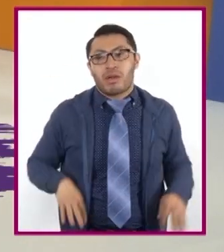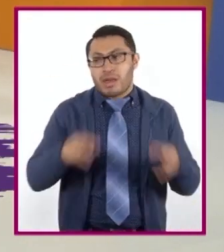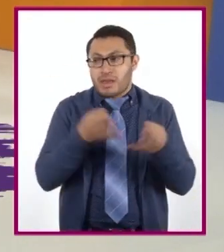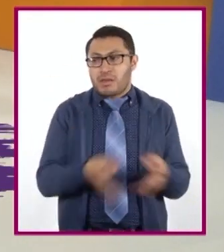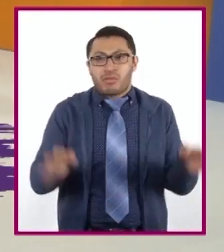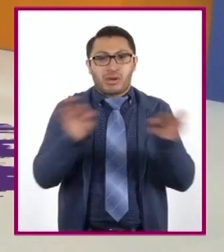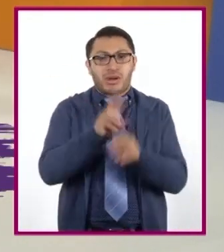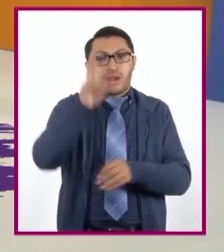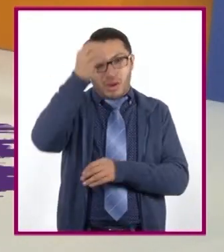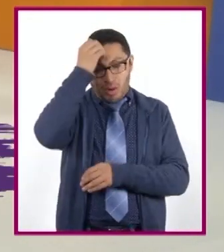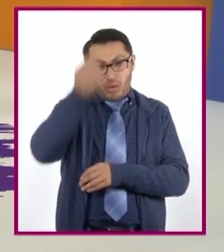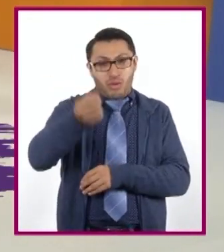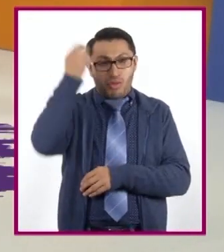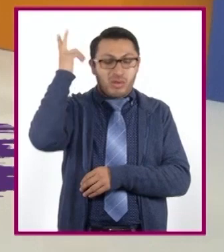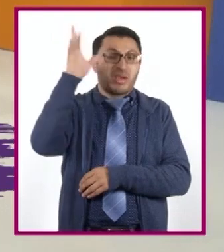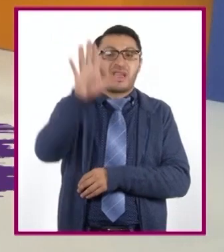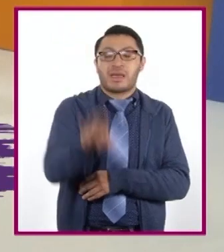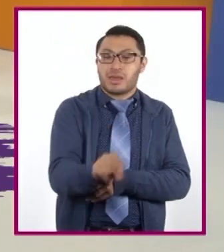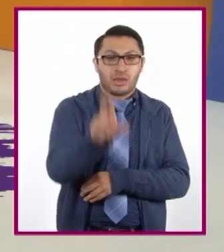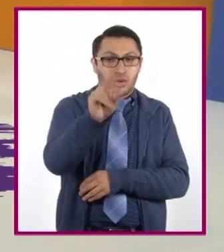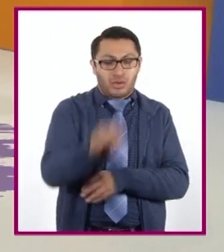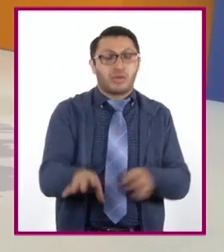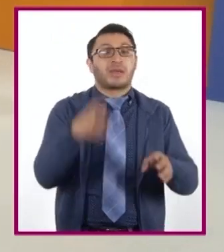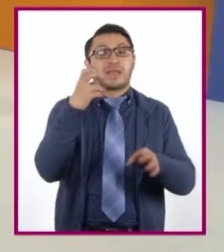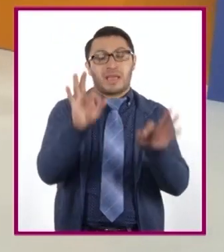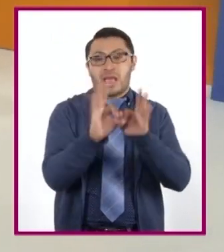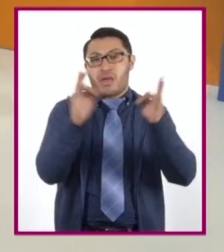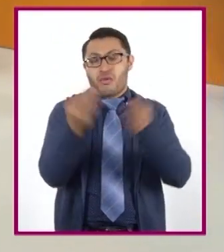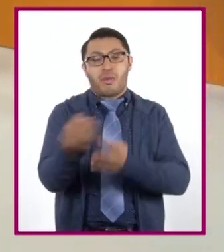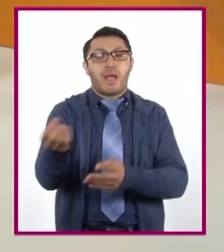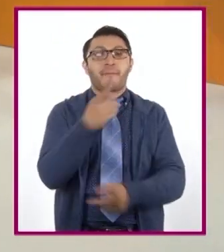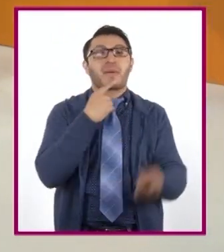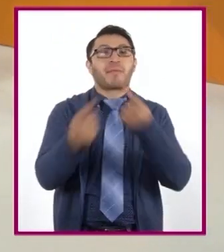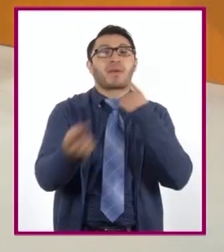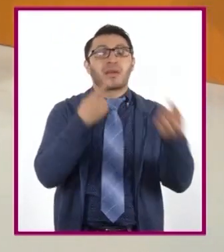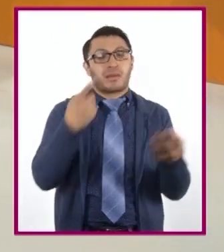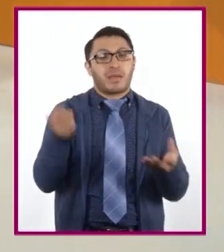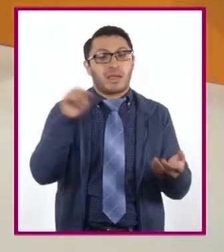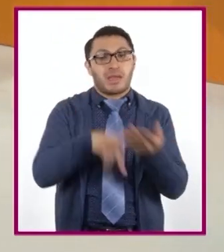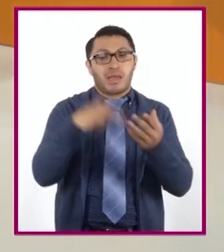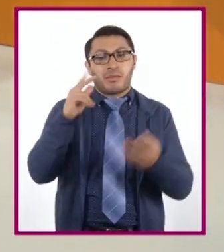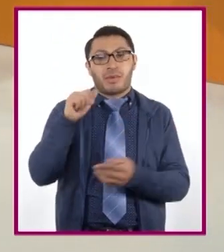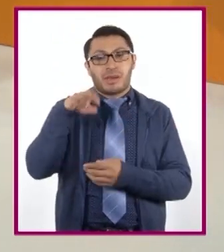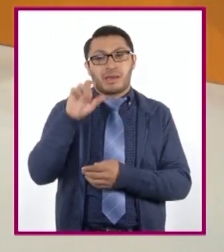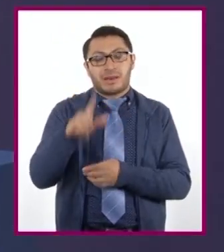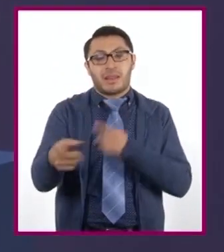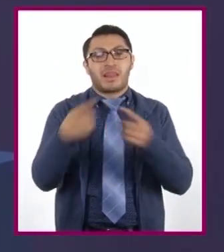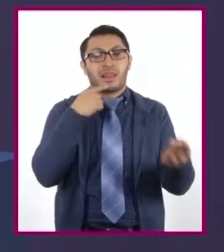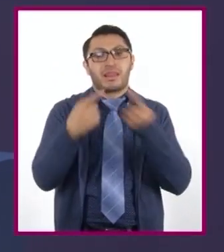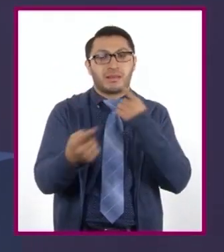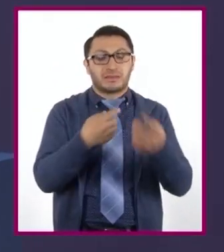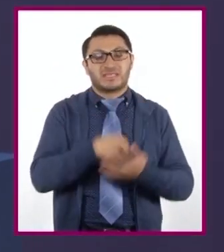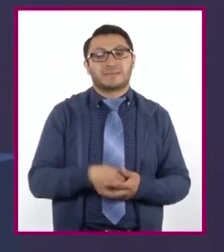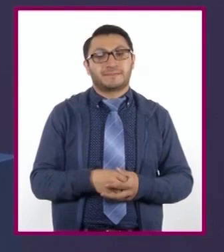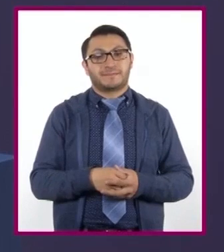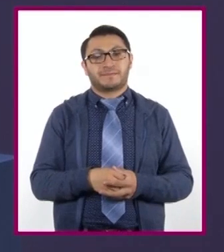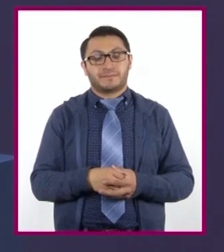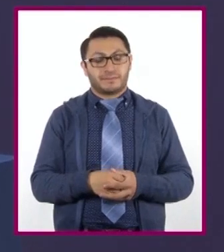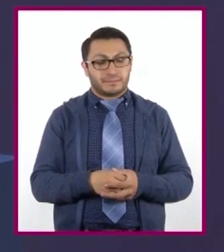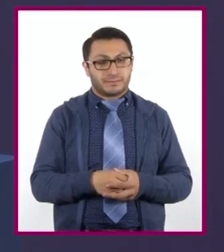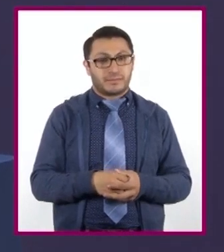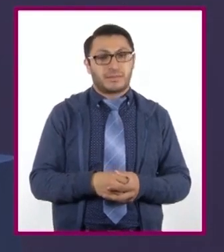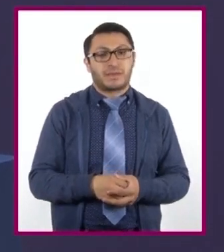no debemos olvidar son las estrategias discursivas que se usan en un panel de discusión.